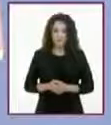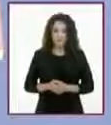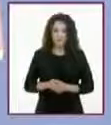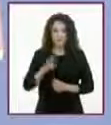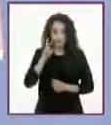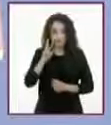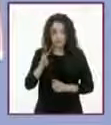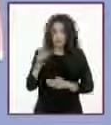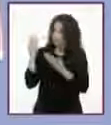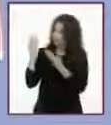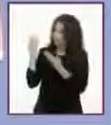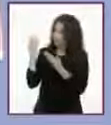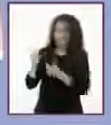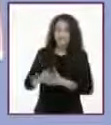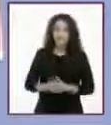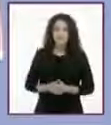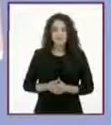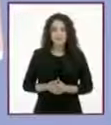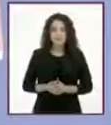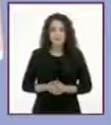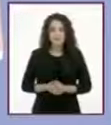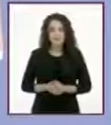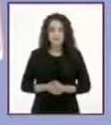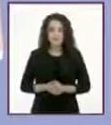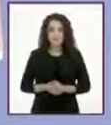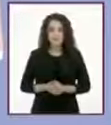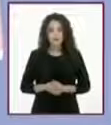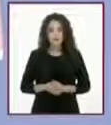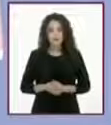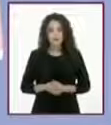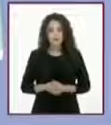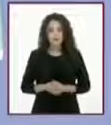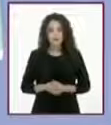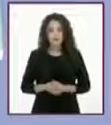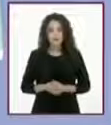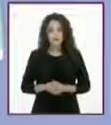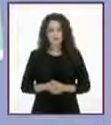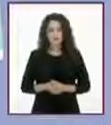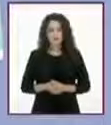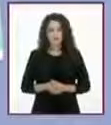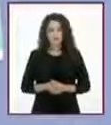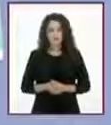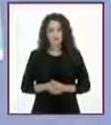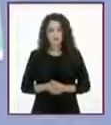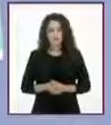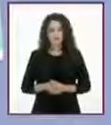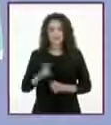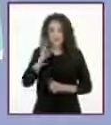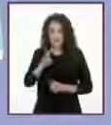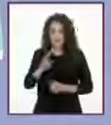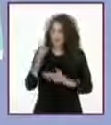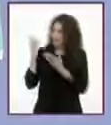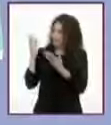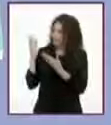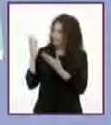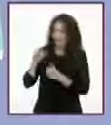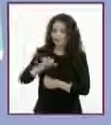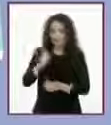Reiteramos nuestros más cordiales saludos. A la espera de sus gratas noticias, se despide.